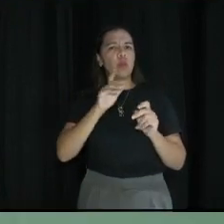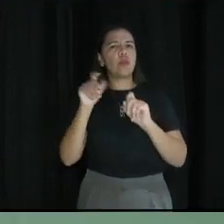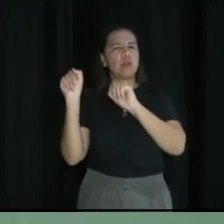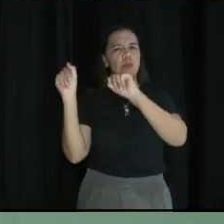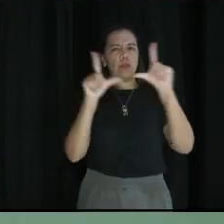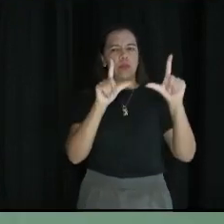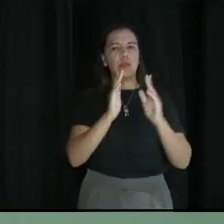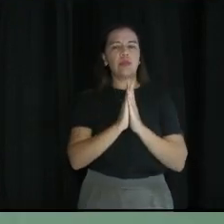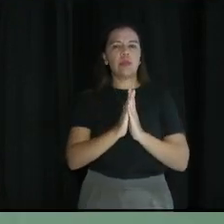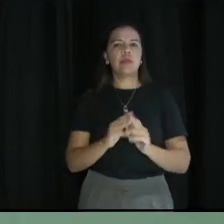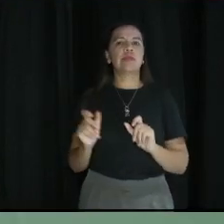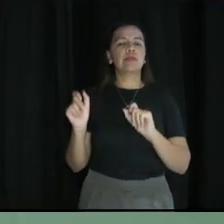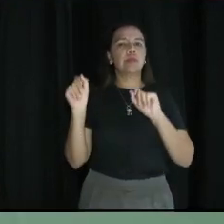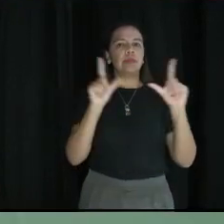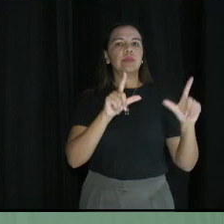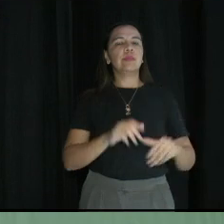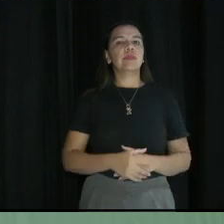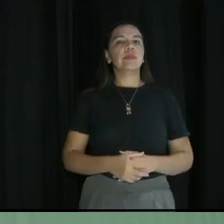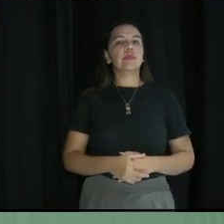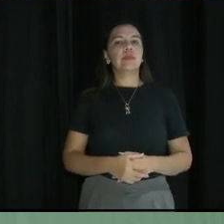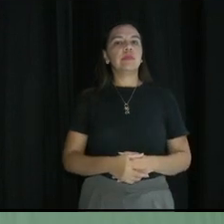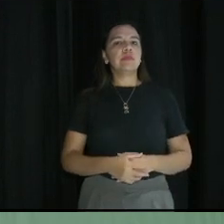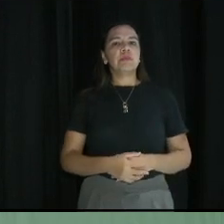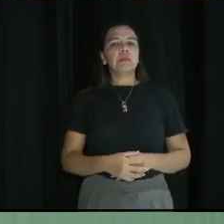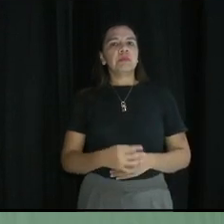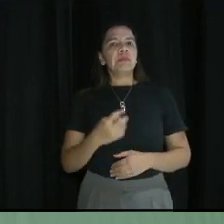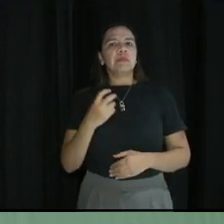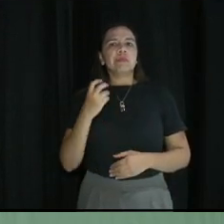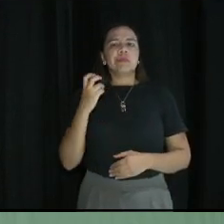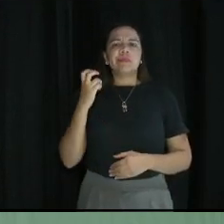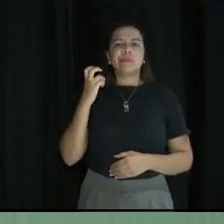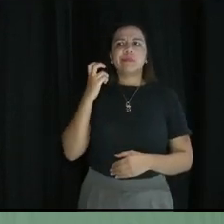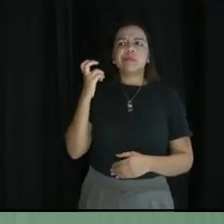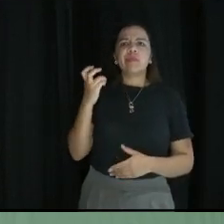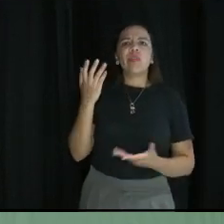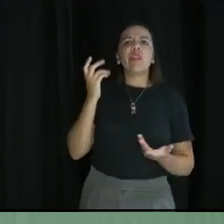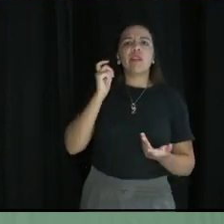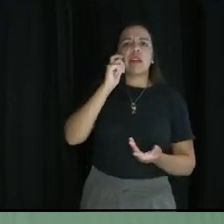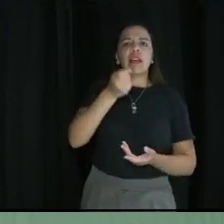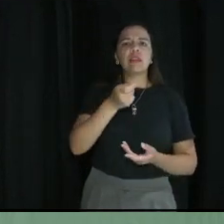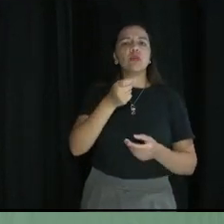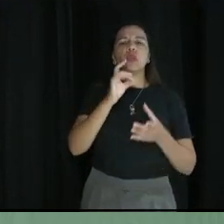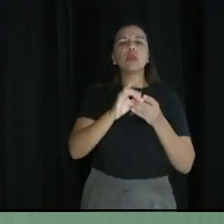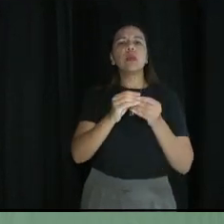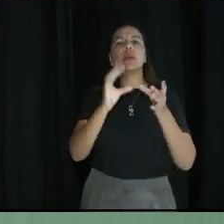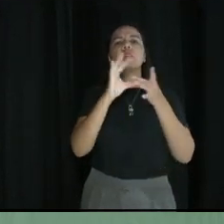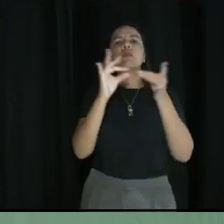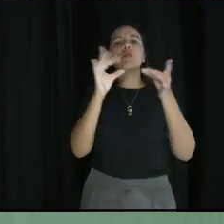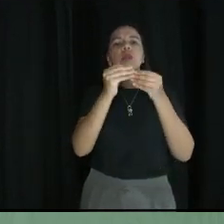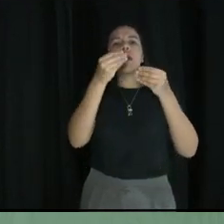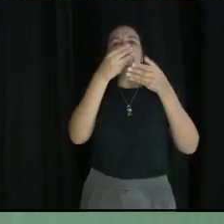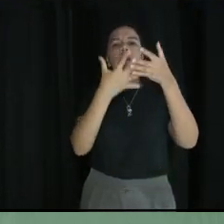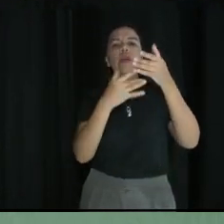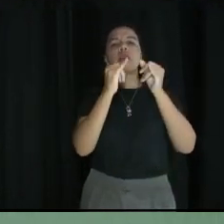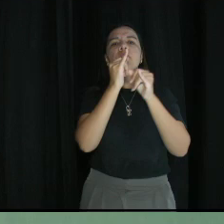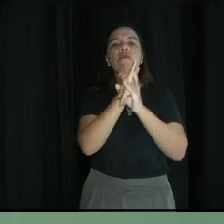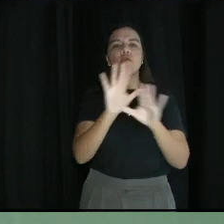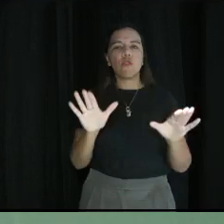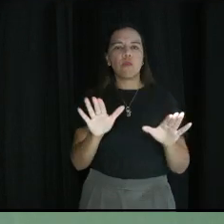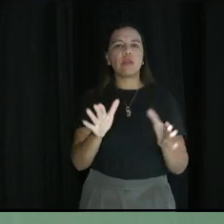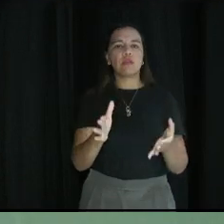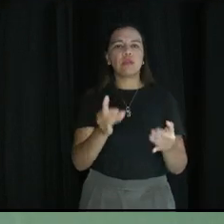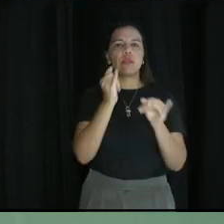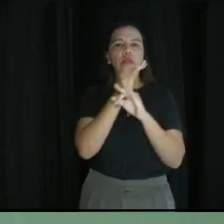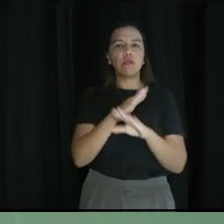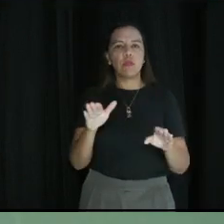diapositiva. La diapositiva es meramente informativa en la cuestión del marco